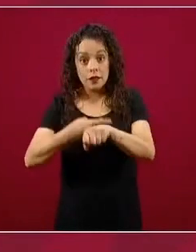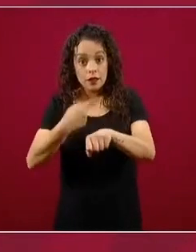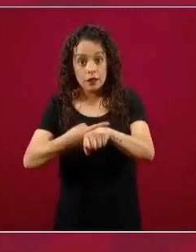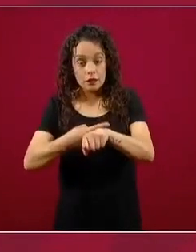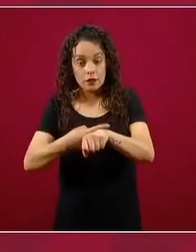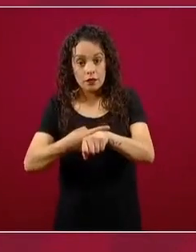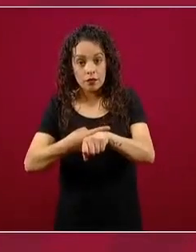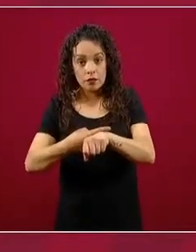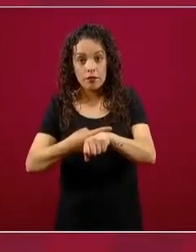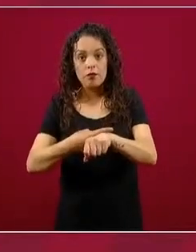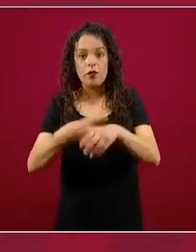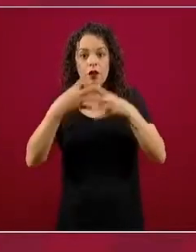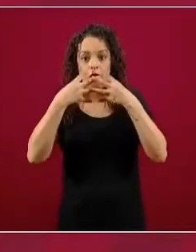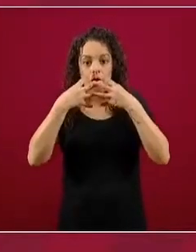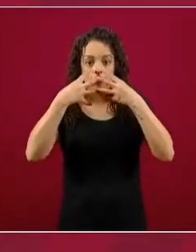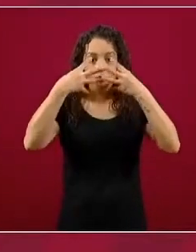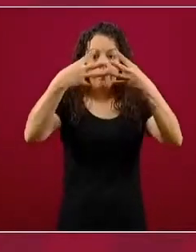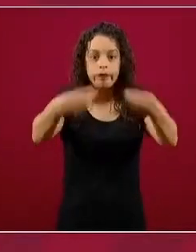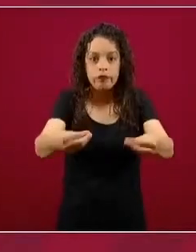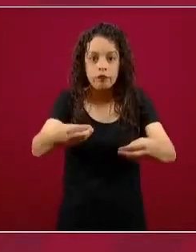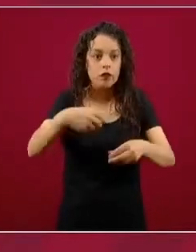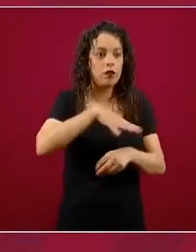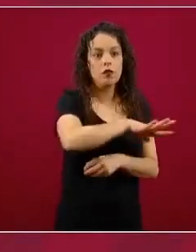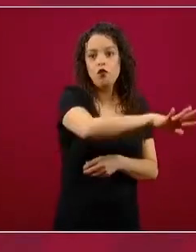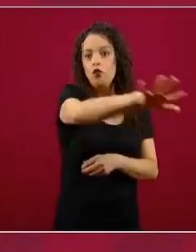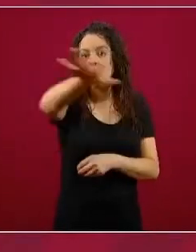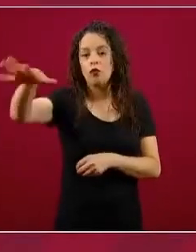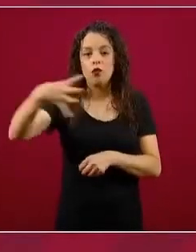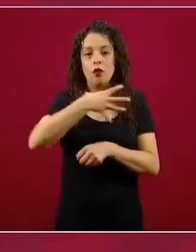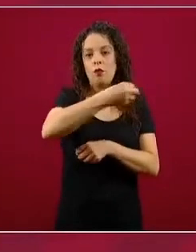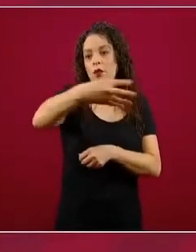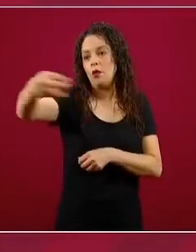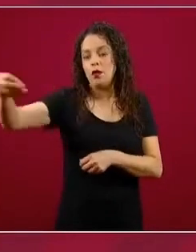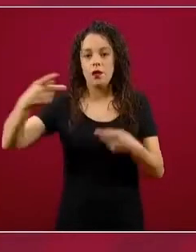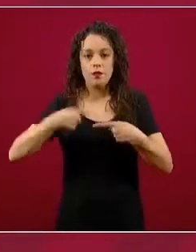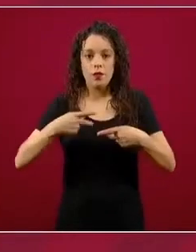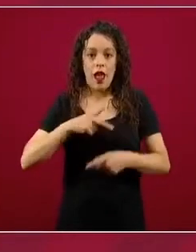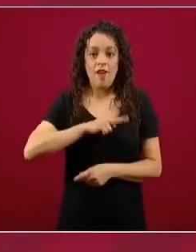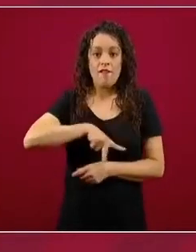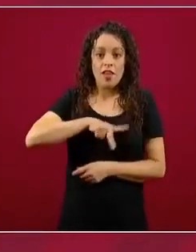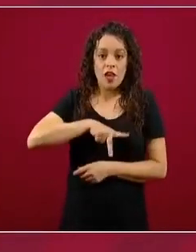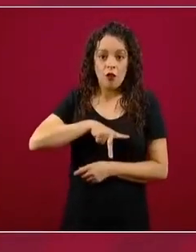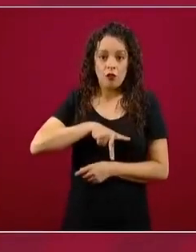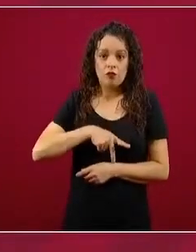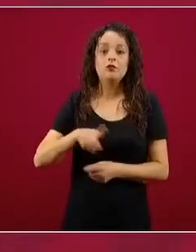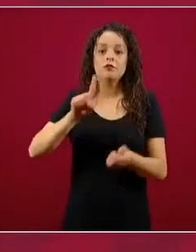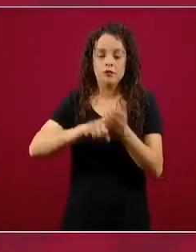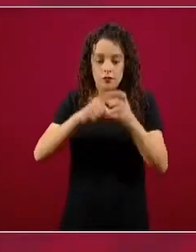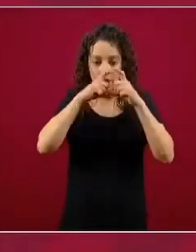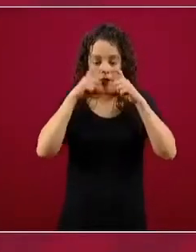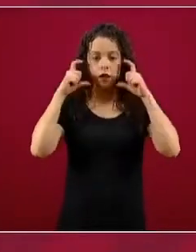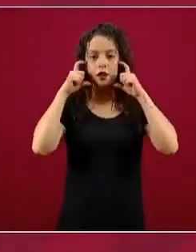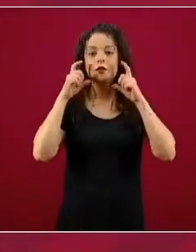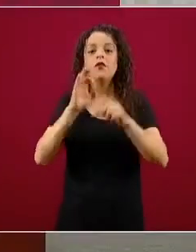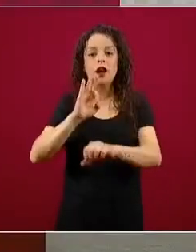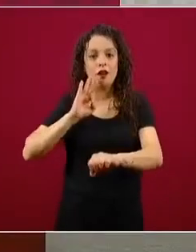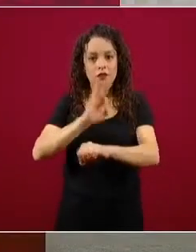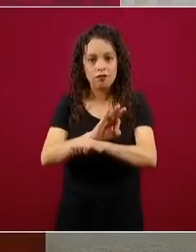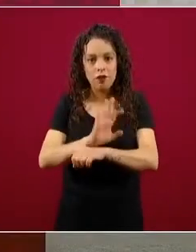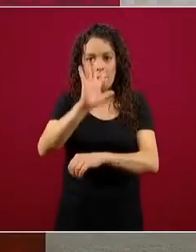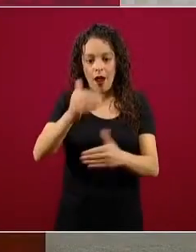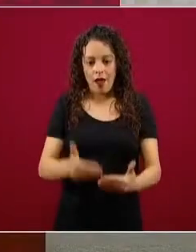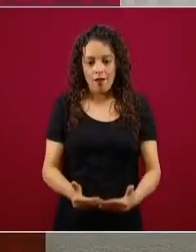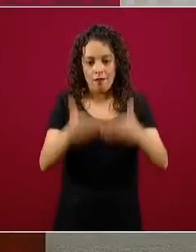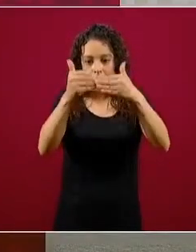virus. Para que la persona enferma es una barrera para que evite que proyecte los virus. Y el lavado